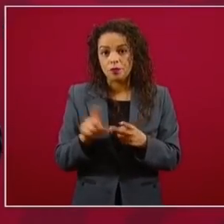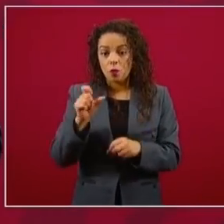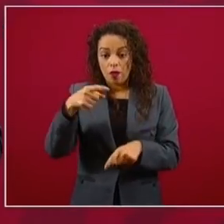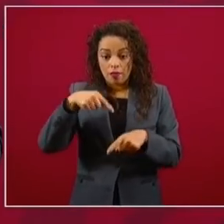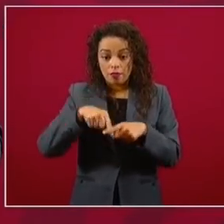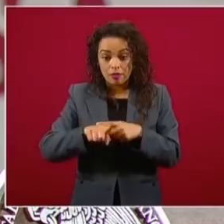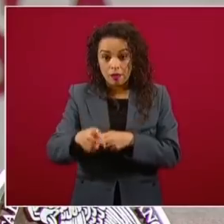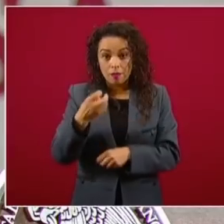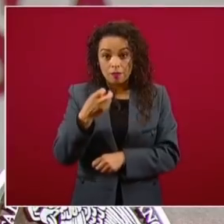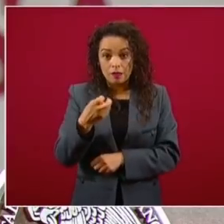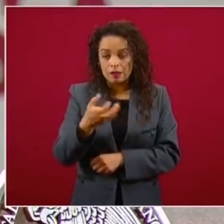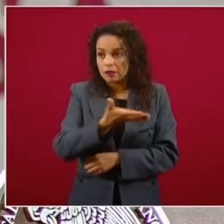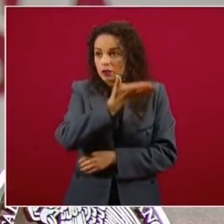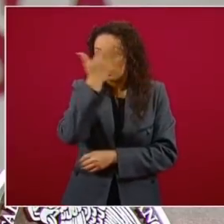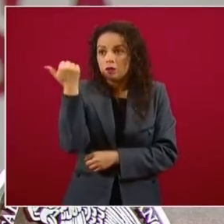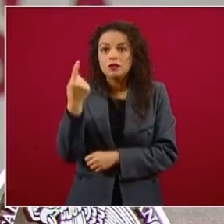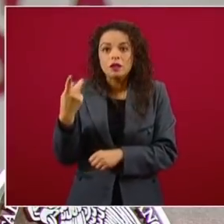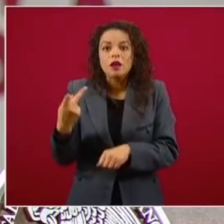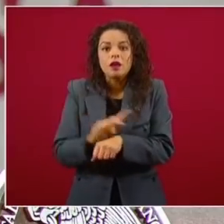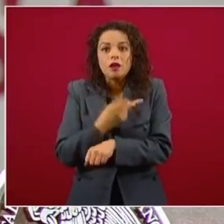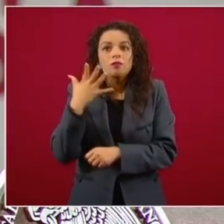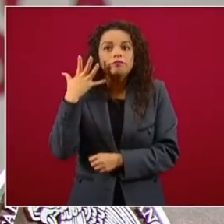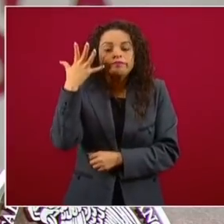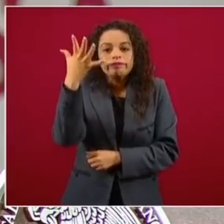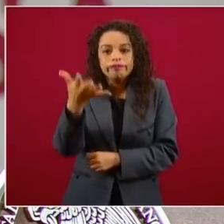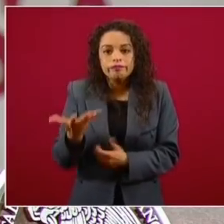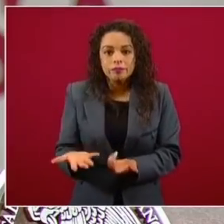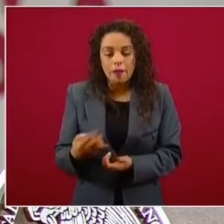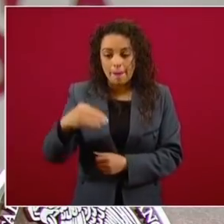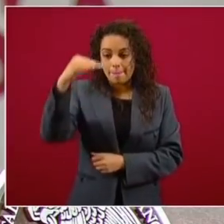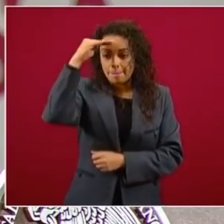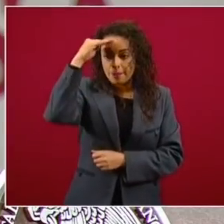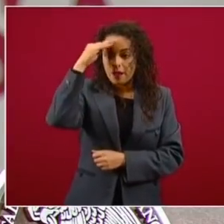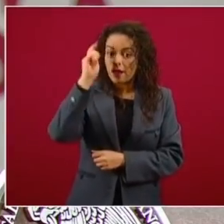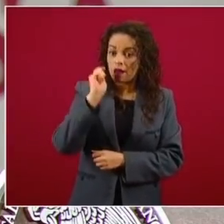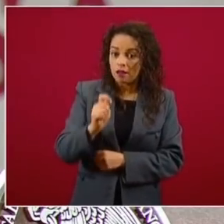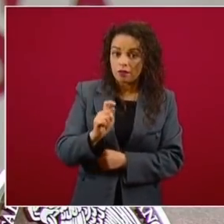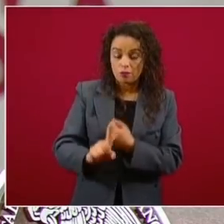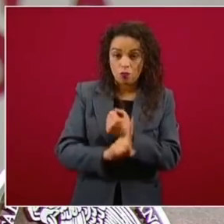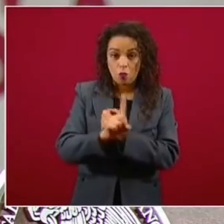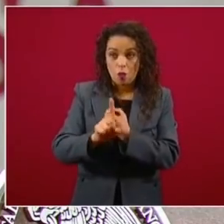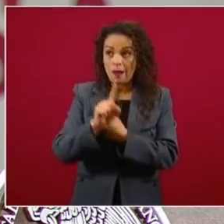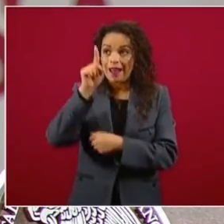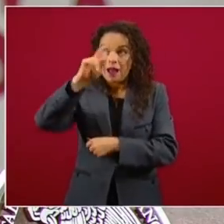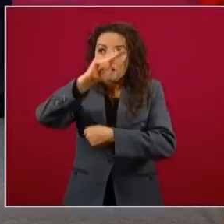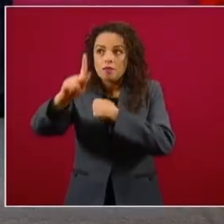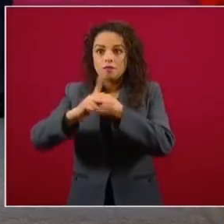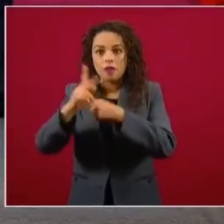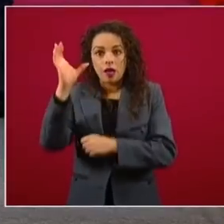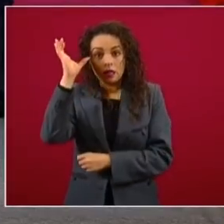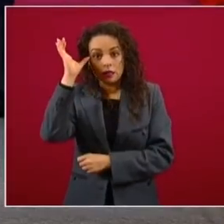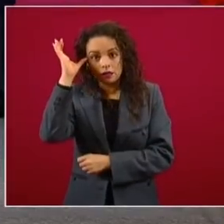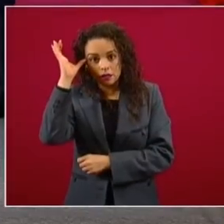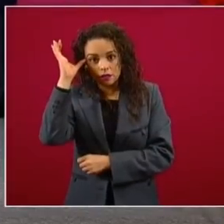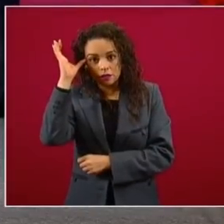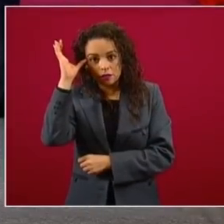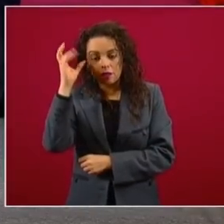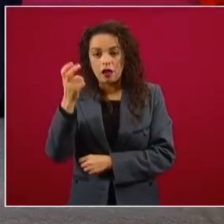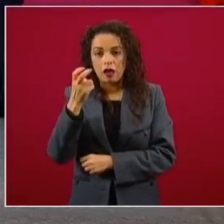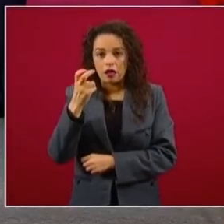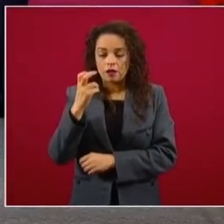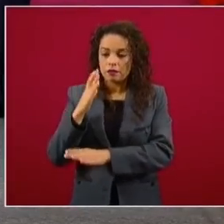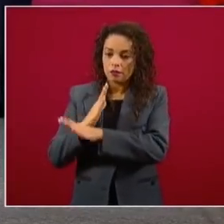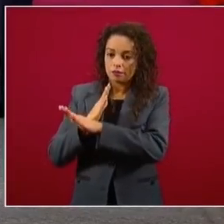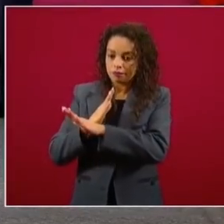ser la trayectoria del COVID. Muy al inicio se pensaba que era un problema de China y probablemente restringido a los países asiáticos. Es hasta que